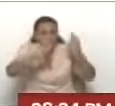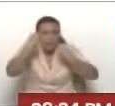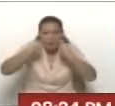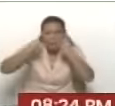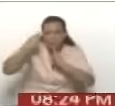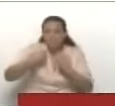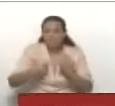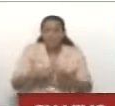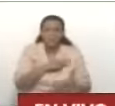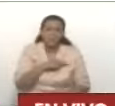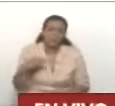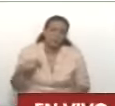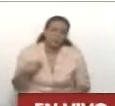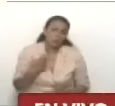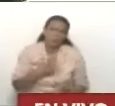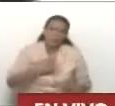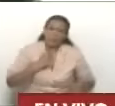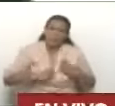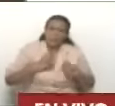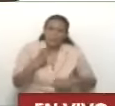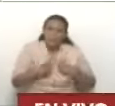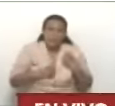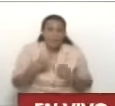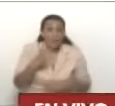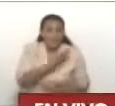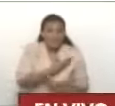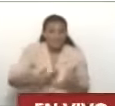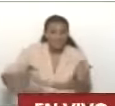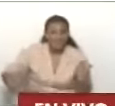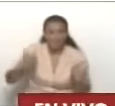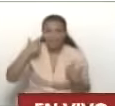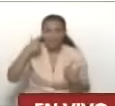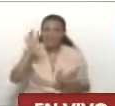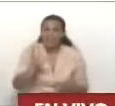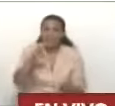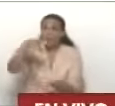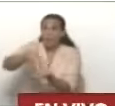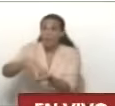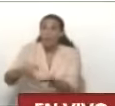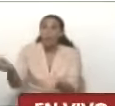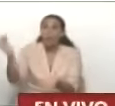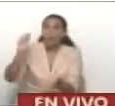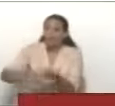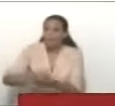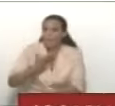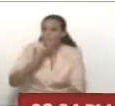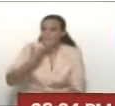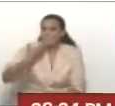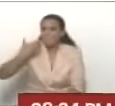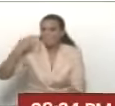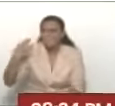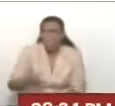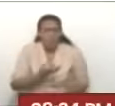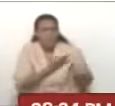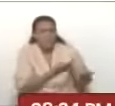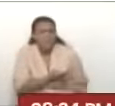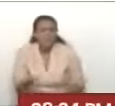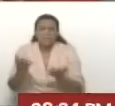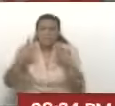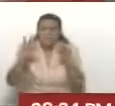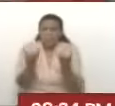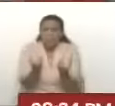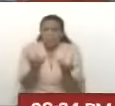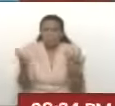para nosotros es bastante emocionante. El presidente decía que hemos sido el estado que mejor lo ha recibido. Un aplauso a todo el